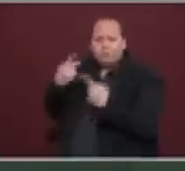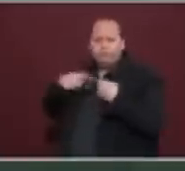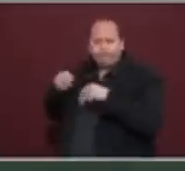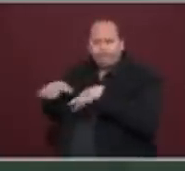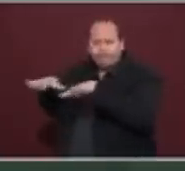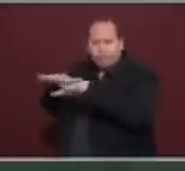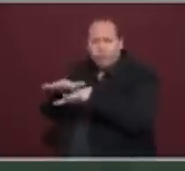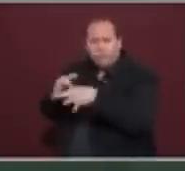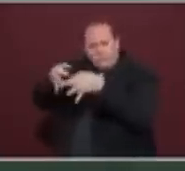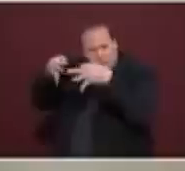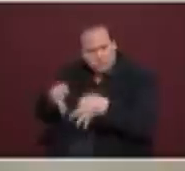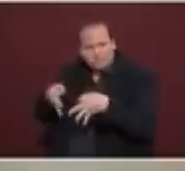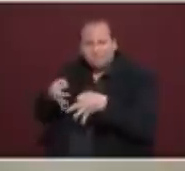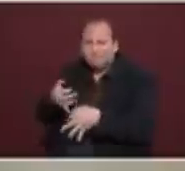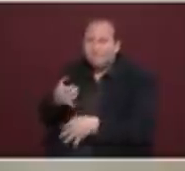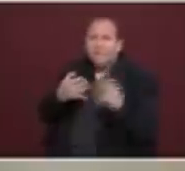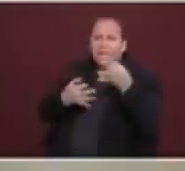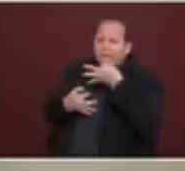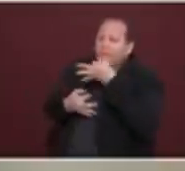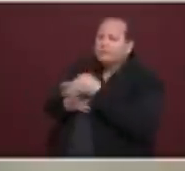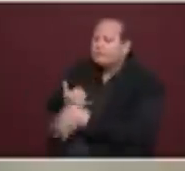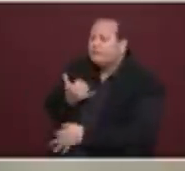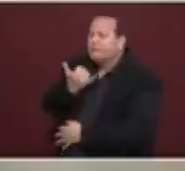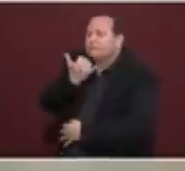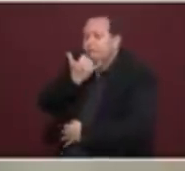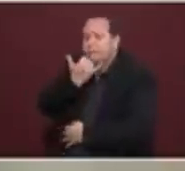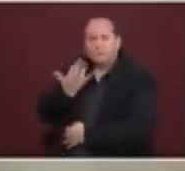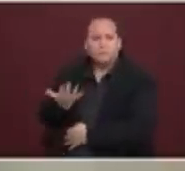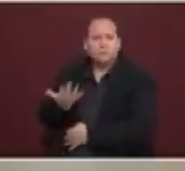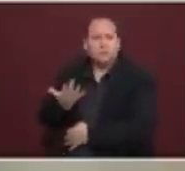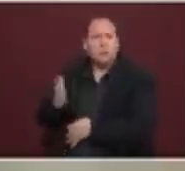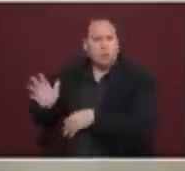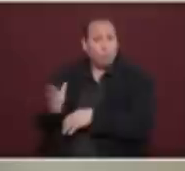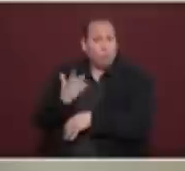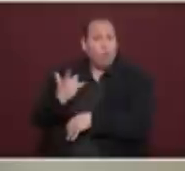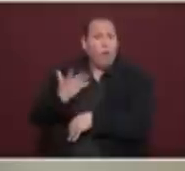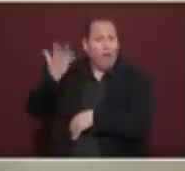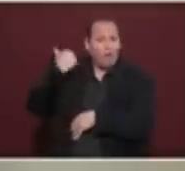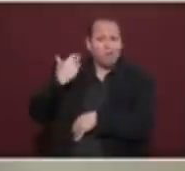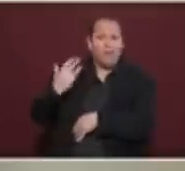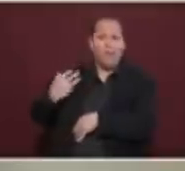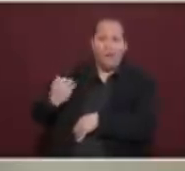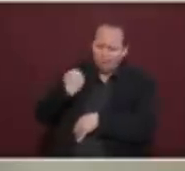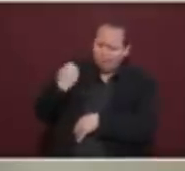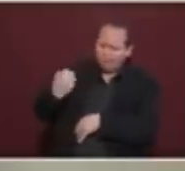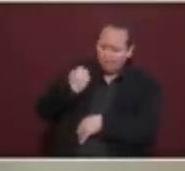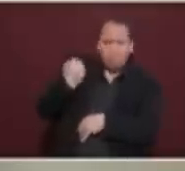por qué indudablemente se cometieron abusos